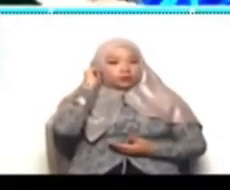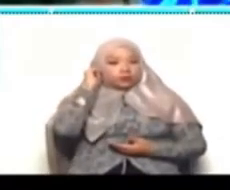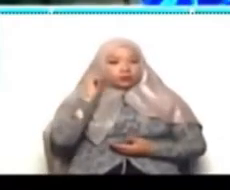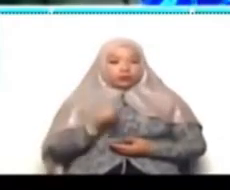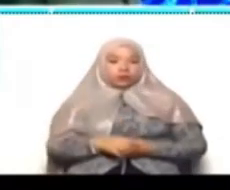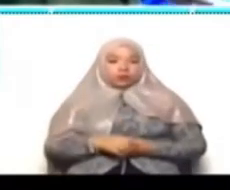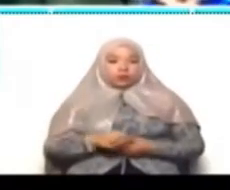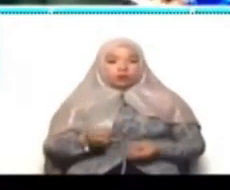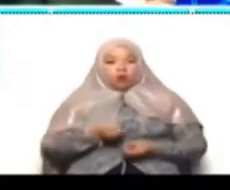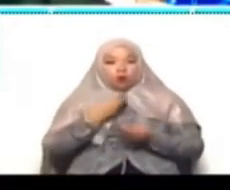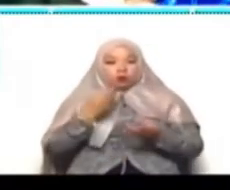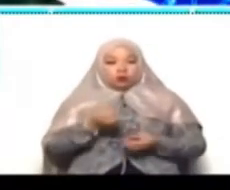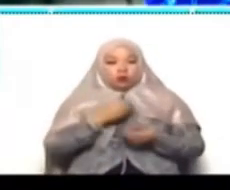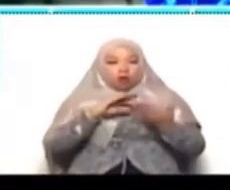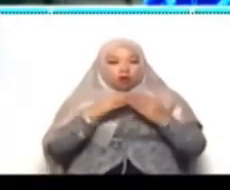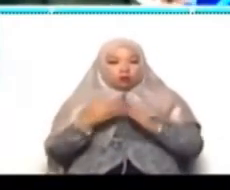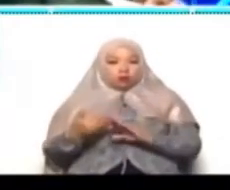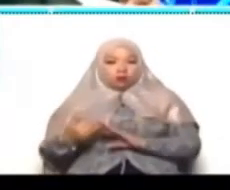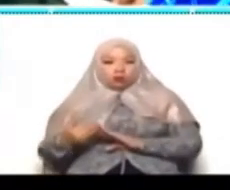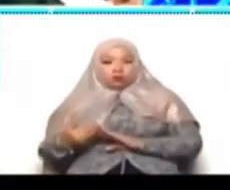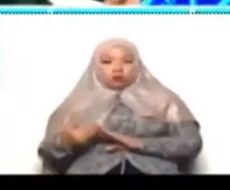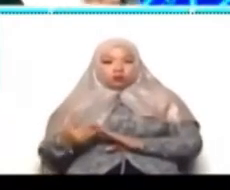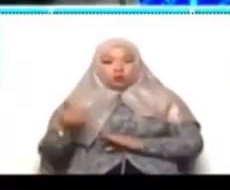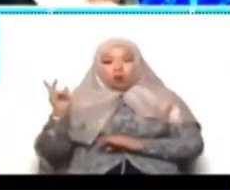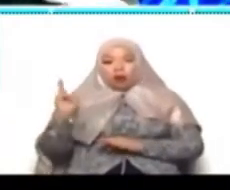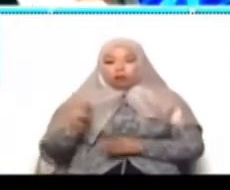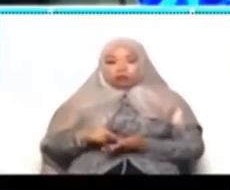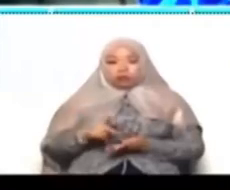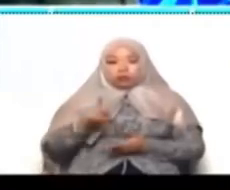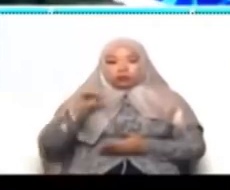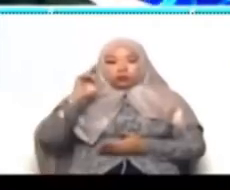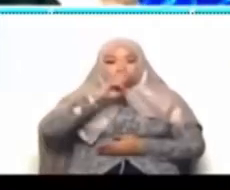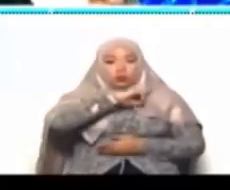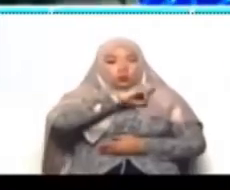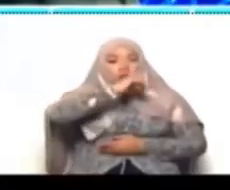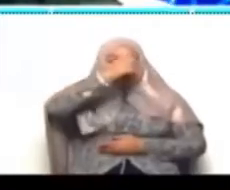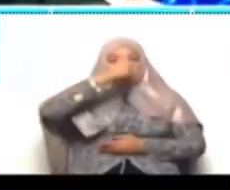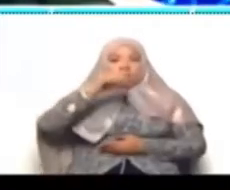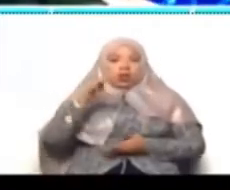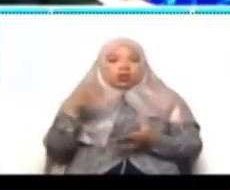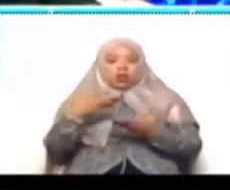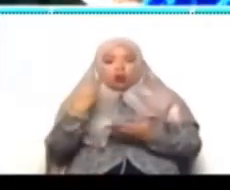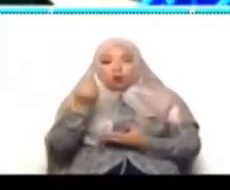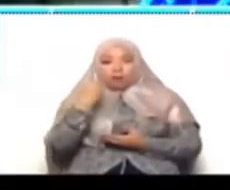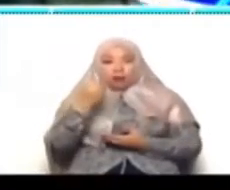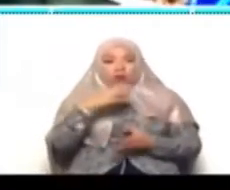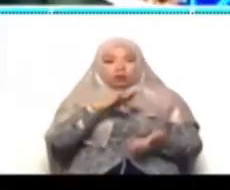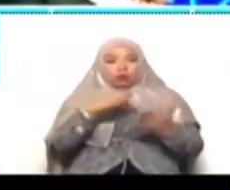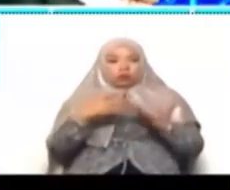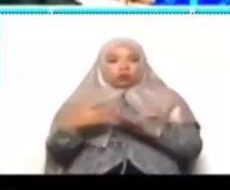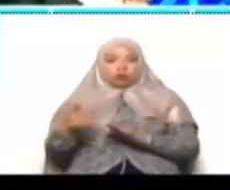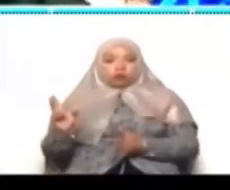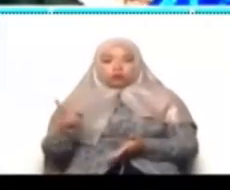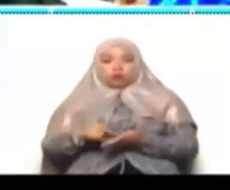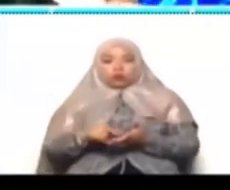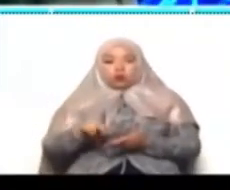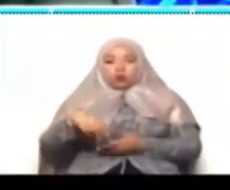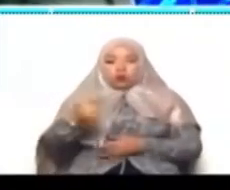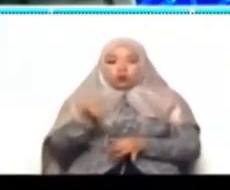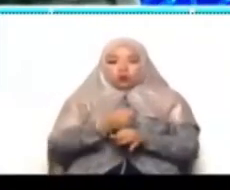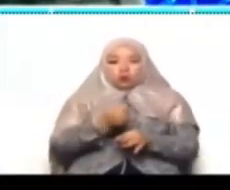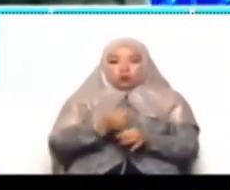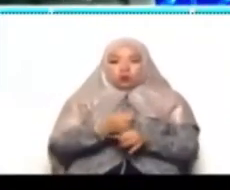los consejos comunales, de los CLAP, jefes y jefas de calle, comunidad, vamos a cuidar nuestro país,